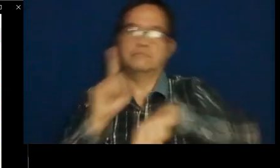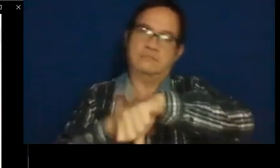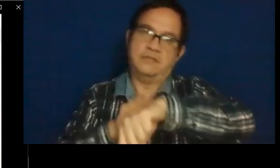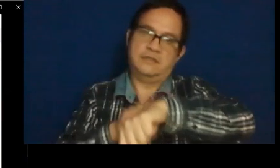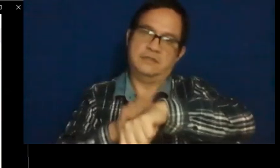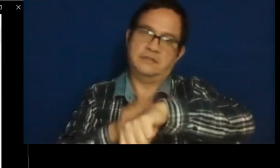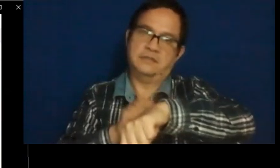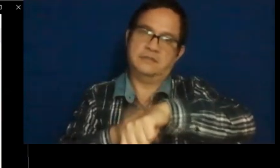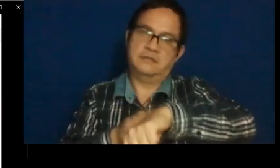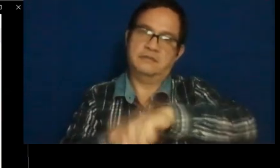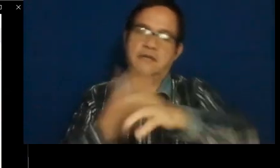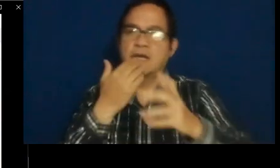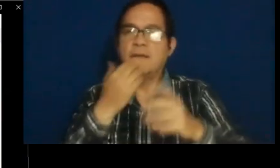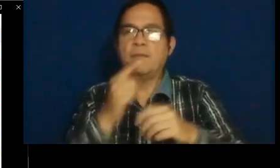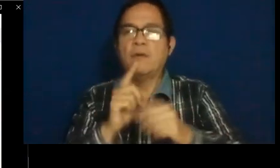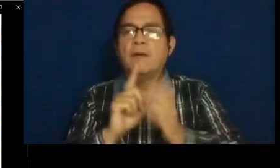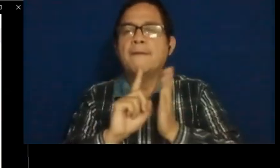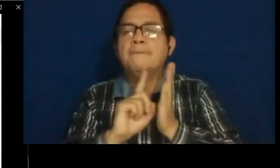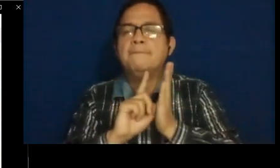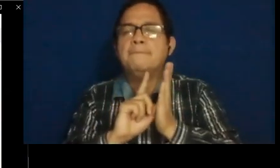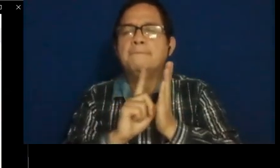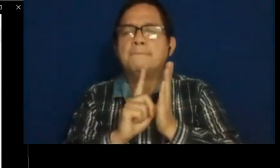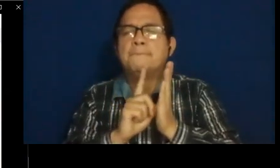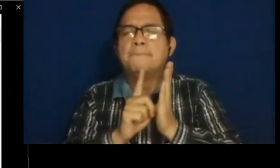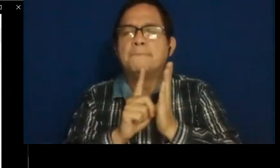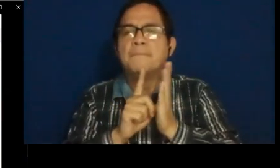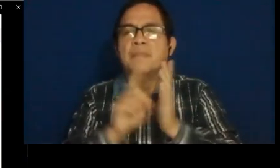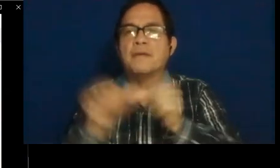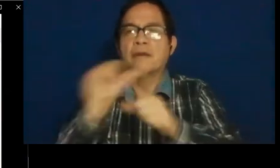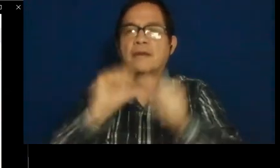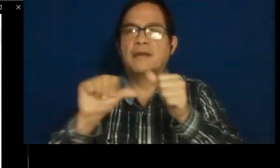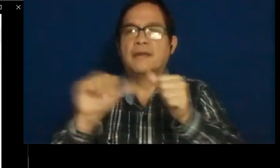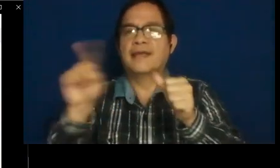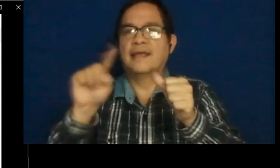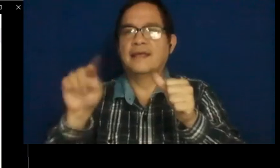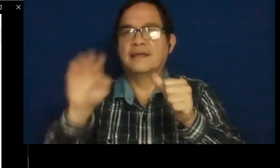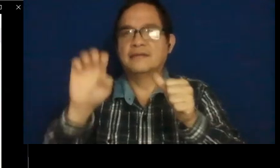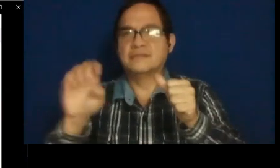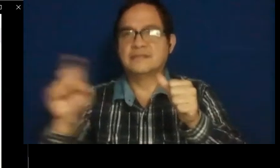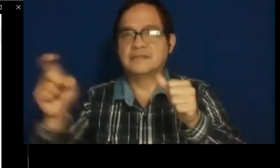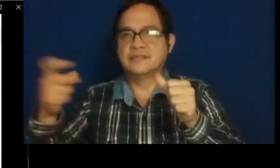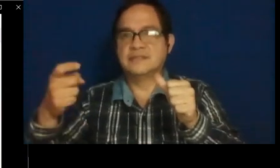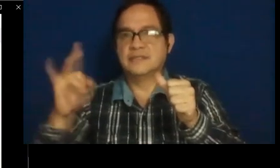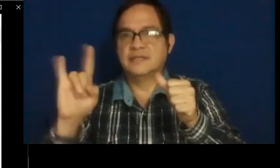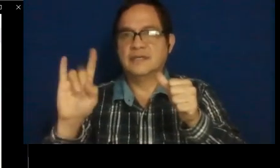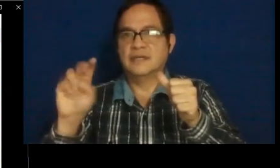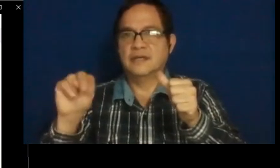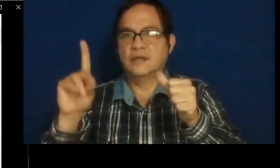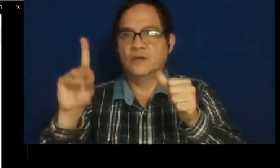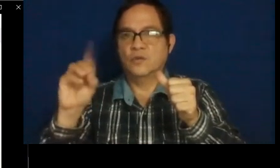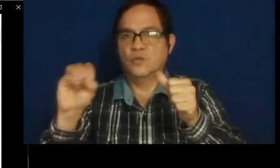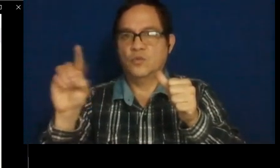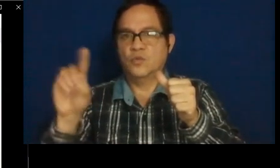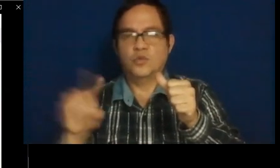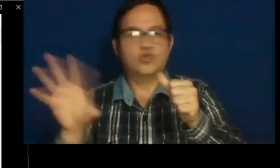caso particular de hoy en milisegundos lo debemos convertir a segundos. Entonces todo manejarlo en el Sistema Internacional de Medidas para